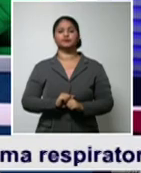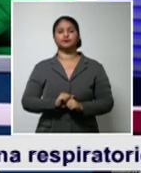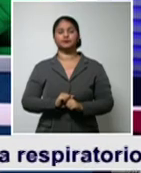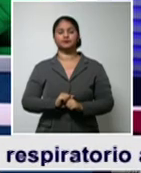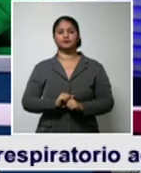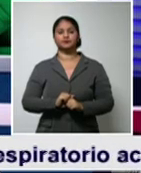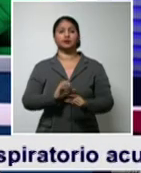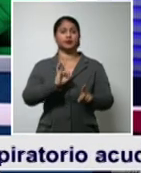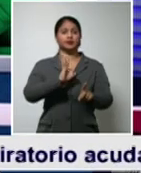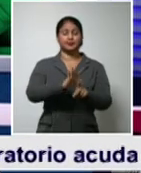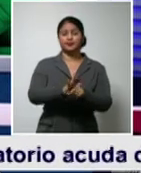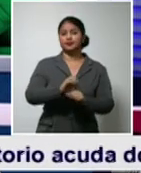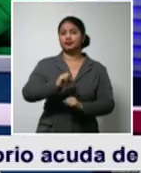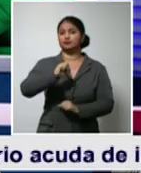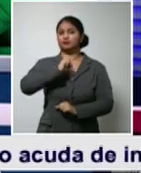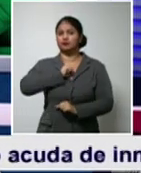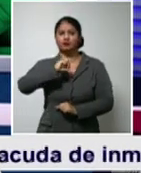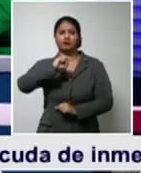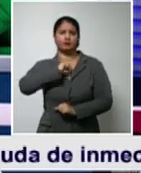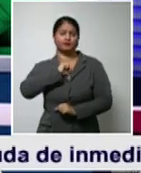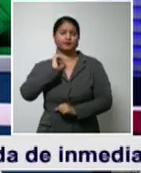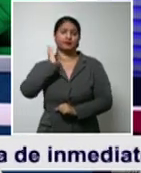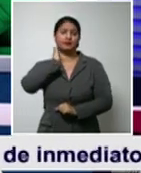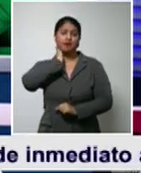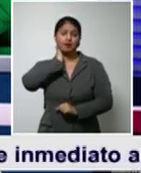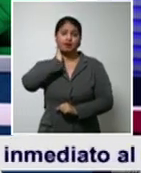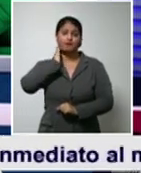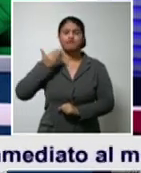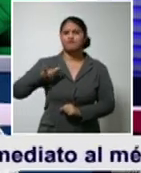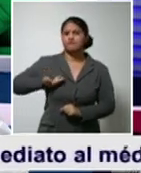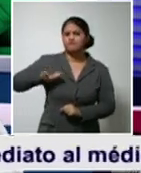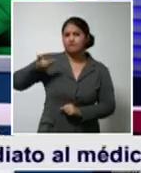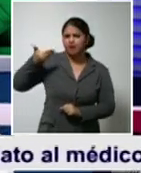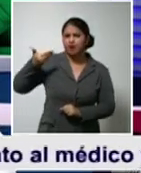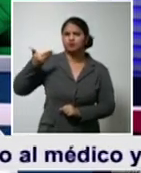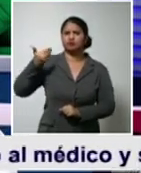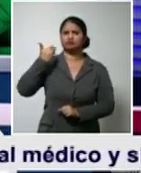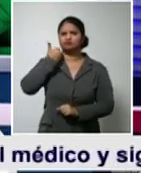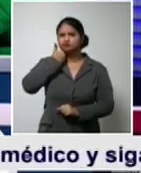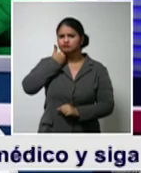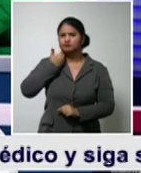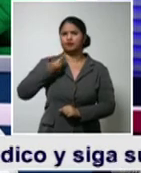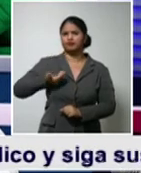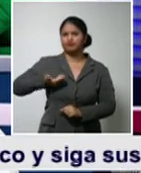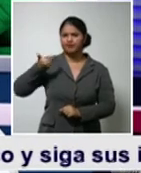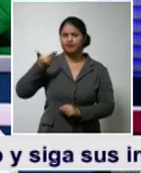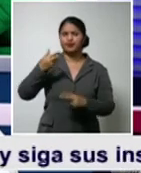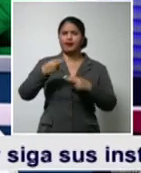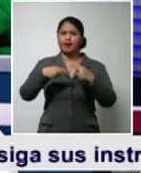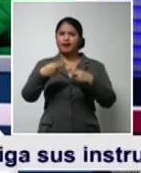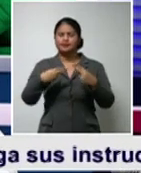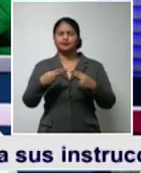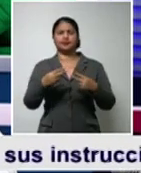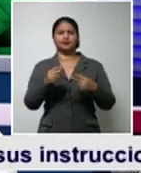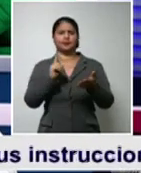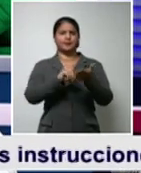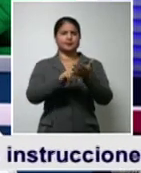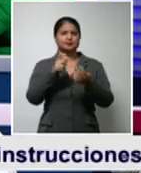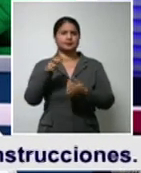con tos, fiebre, decaimiento, se hizo la valoración, se hizo el diagnóstico de